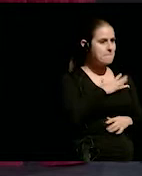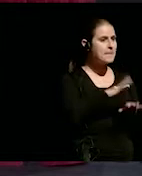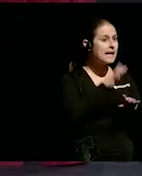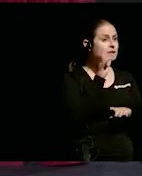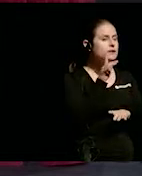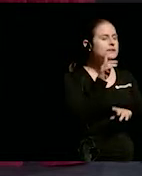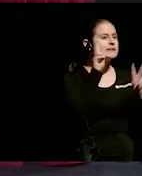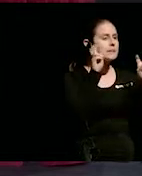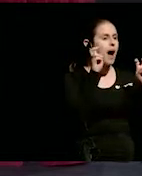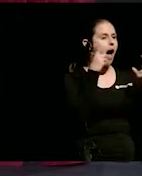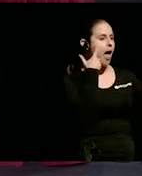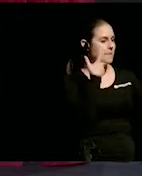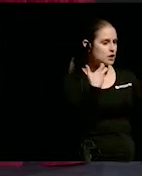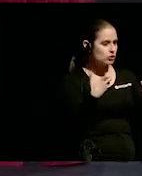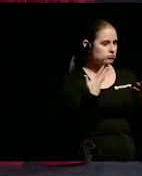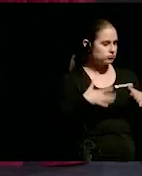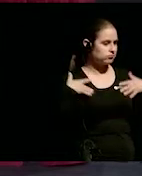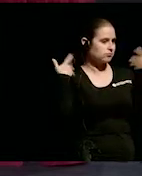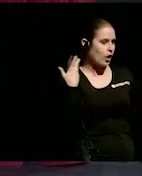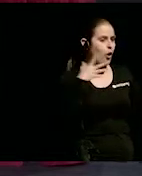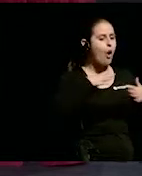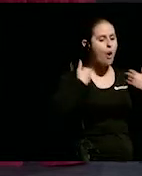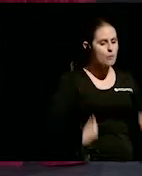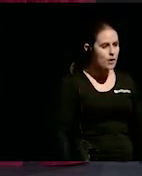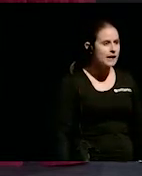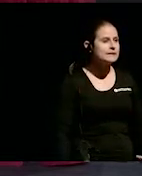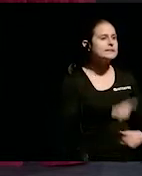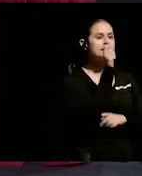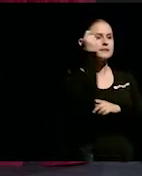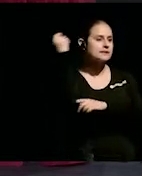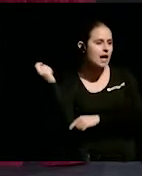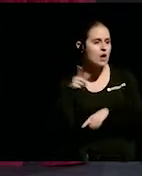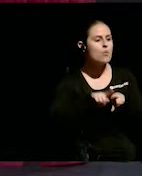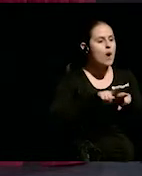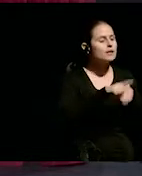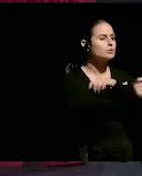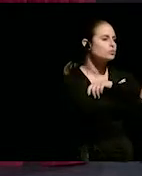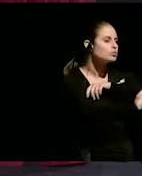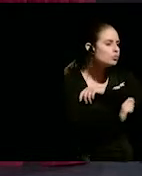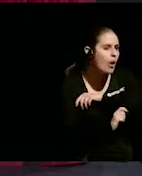su expresión corporal cada uno a su manera, adquiriendo todos los trucos desde el comienzo.